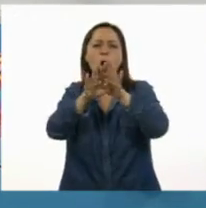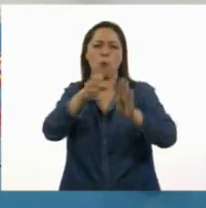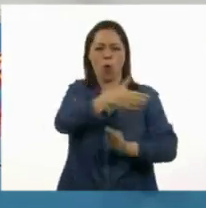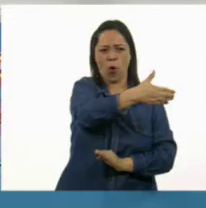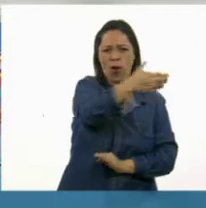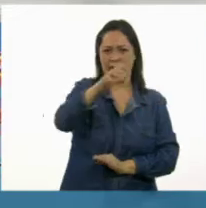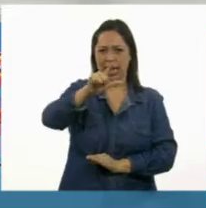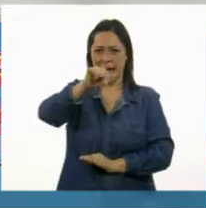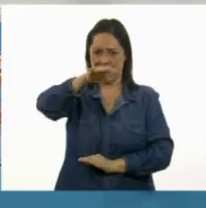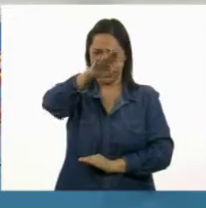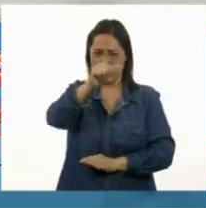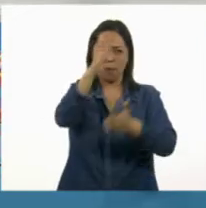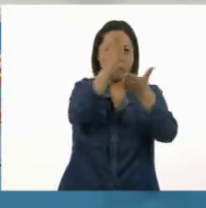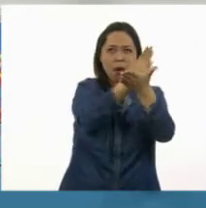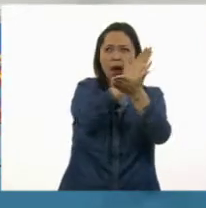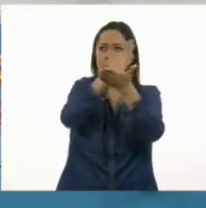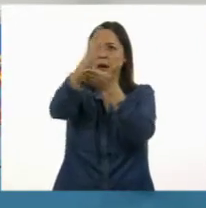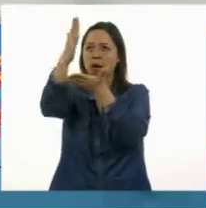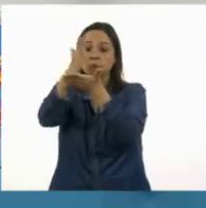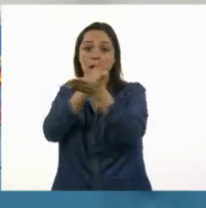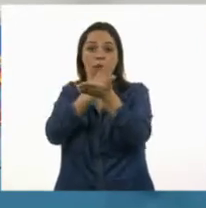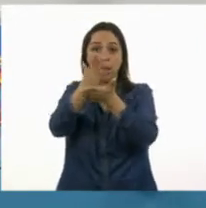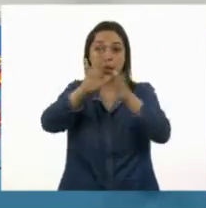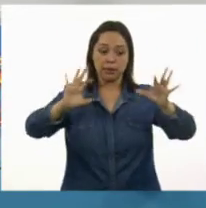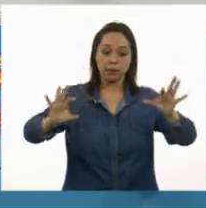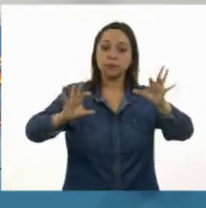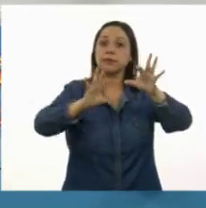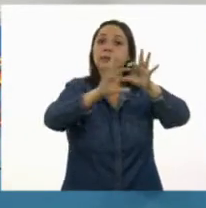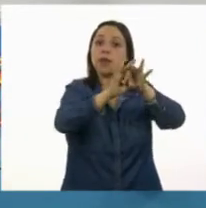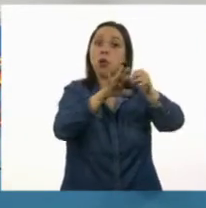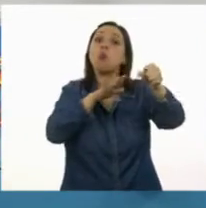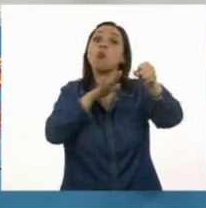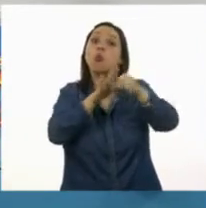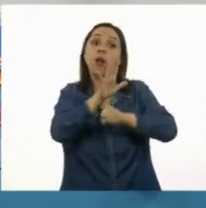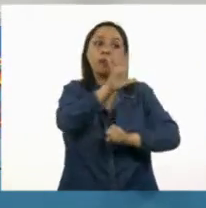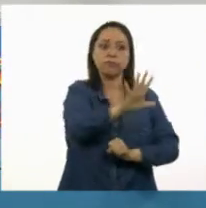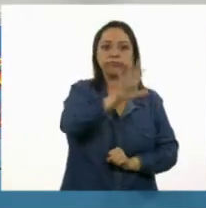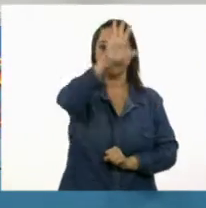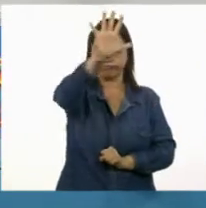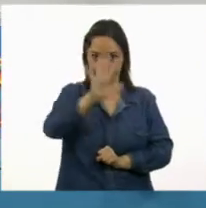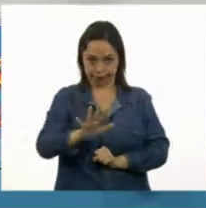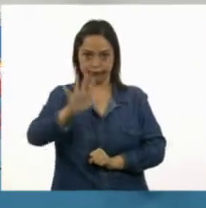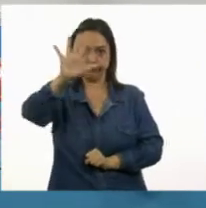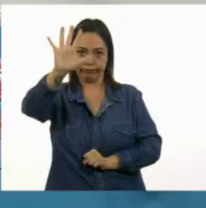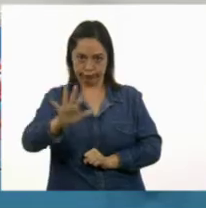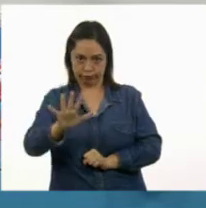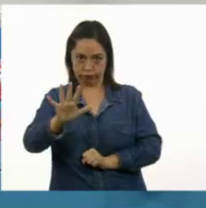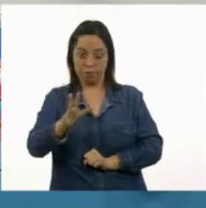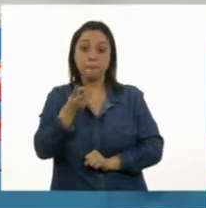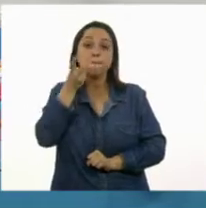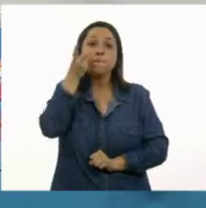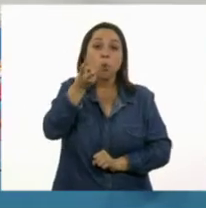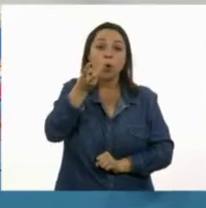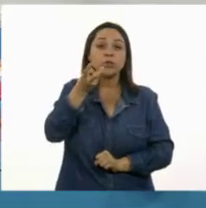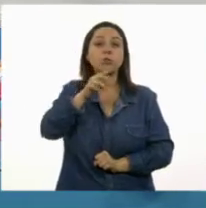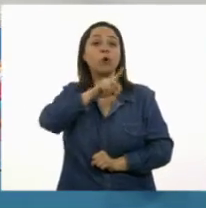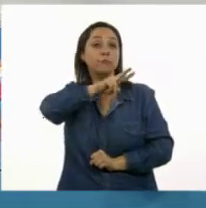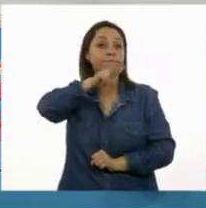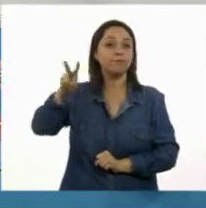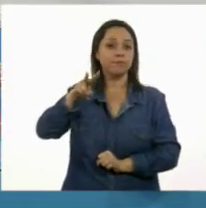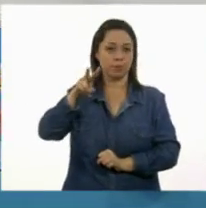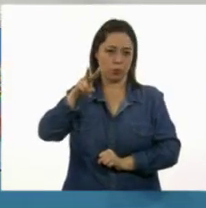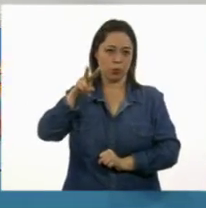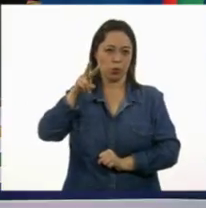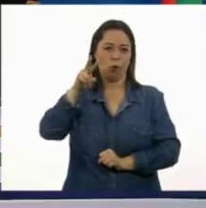mundo y lo relacionemos con los continentes que ya mencionamos. Para esto, les pido revisemos el siguiente